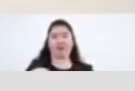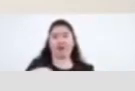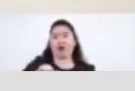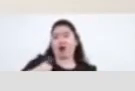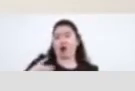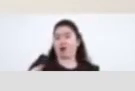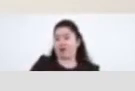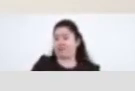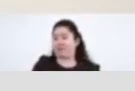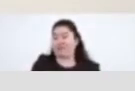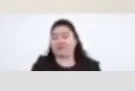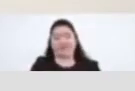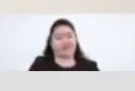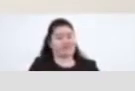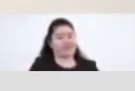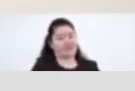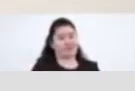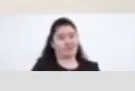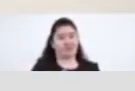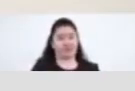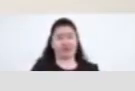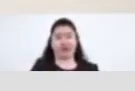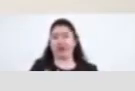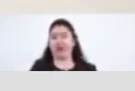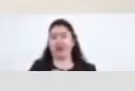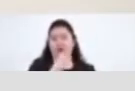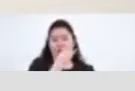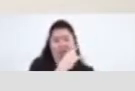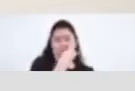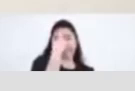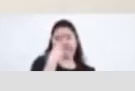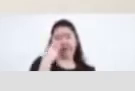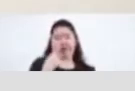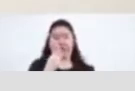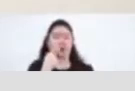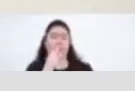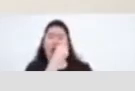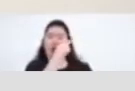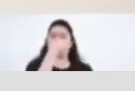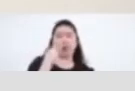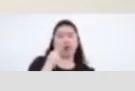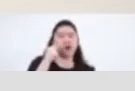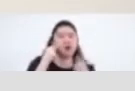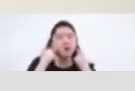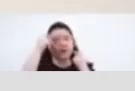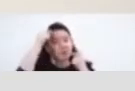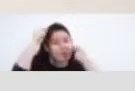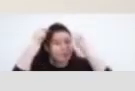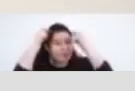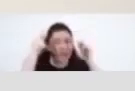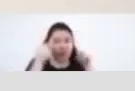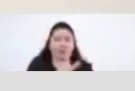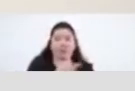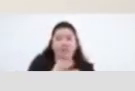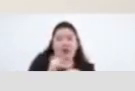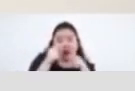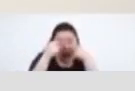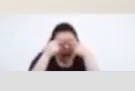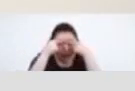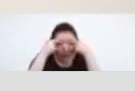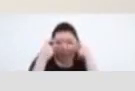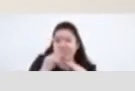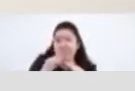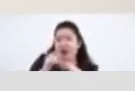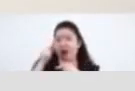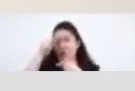personas. Iban caracterizados como adultos mayores, pintados de canas en el cabello, las cejas